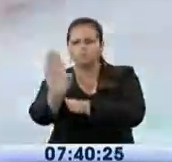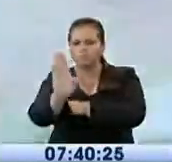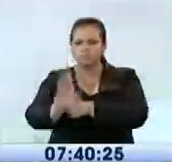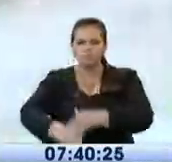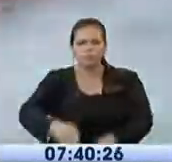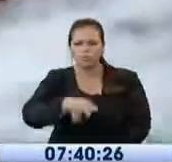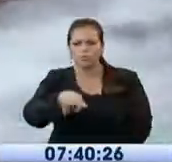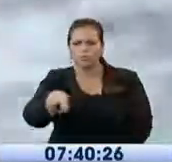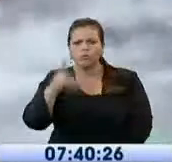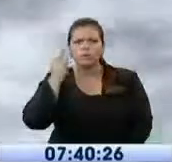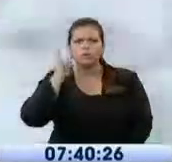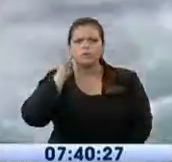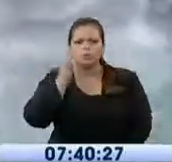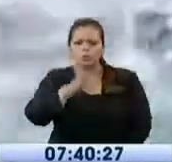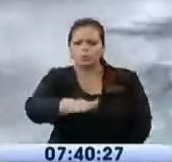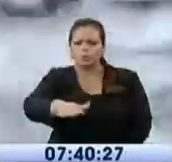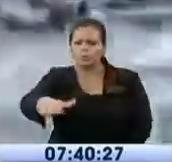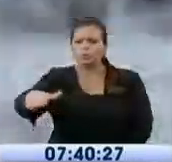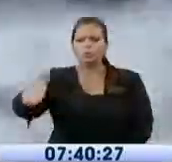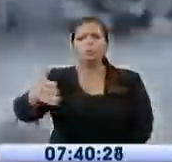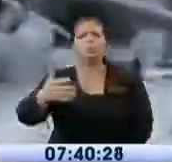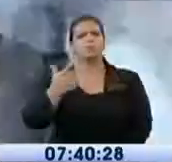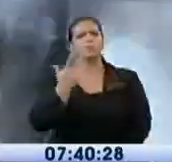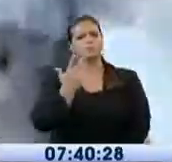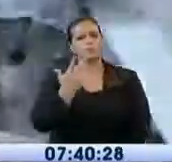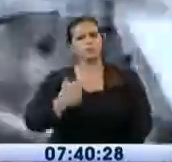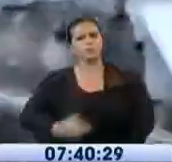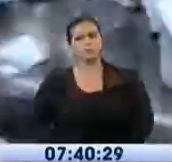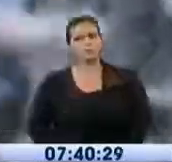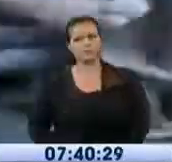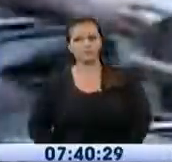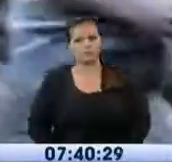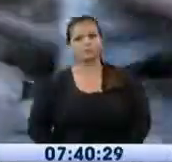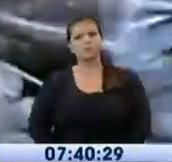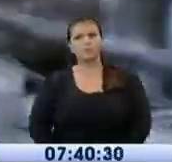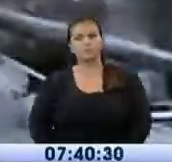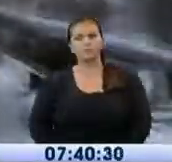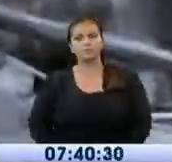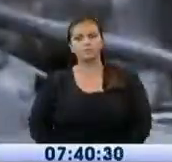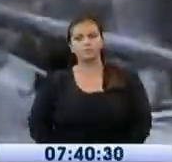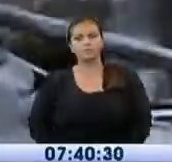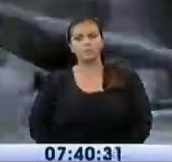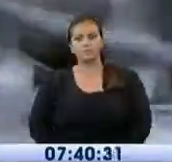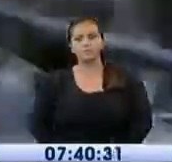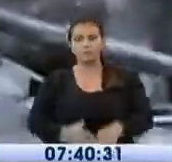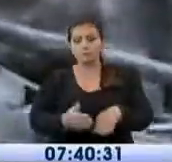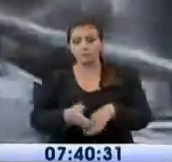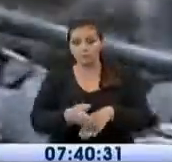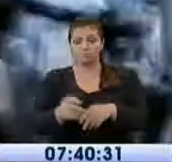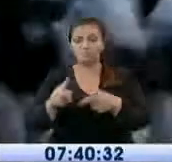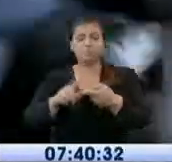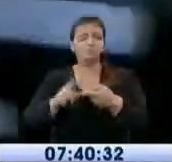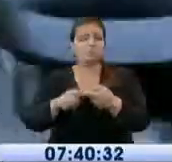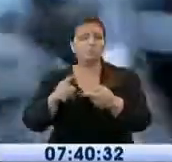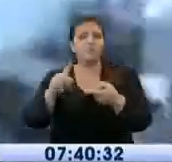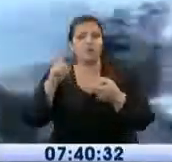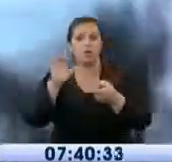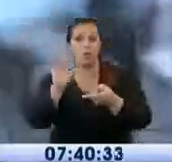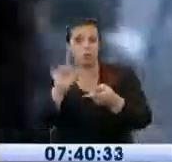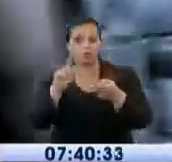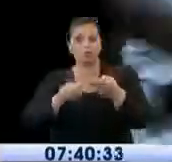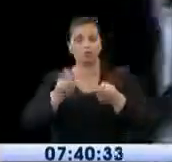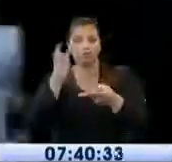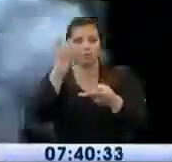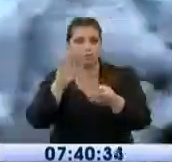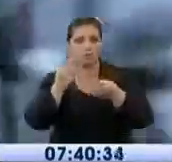la ferroviaria y con la orden judicial que disponía la ubicación y rescate de las hermanas de 8, 6 y 2 años de edad, procedieron a sacar a